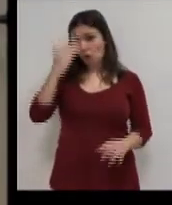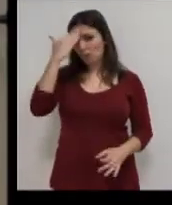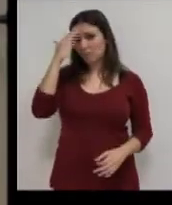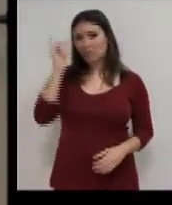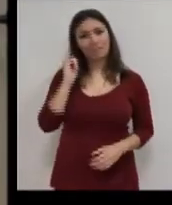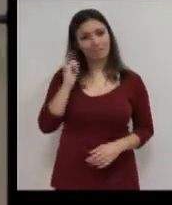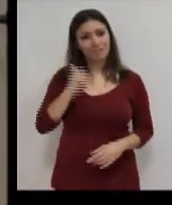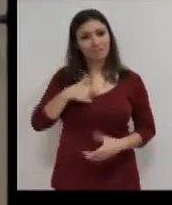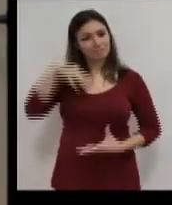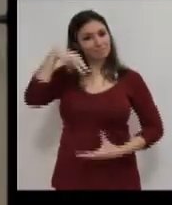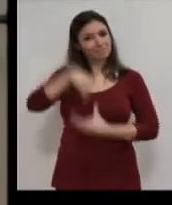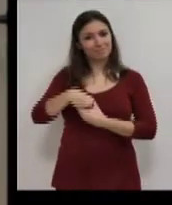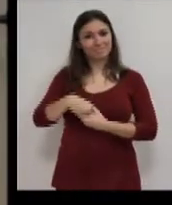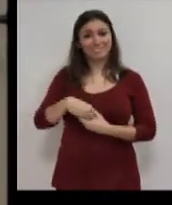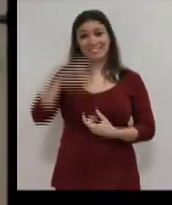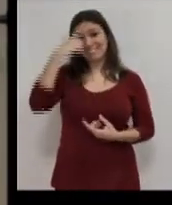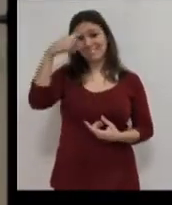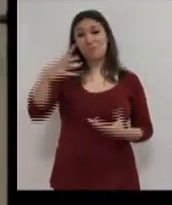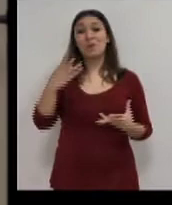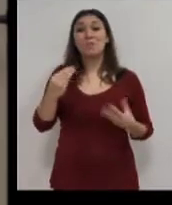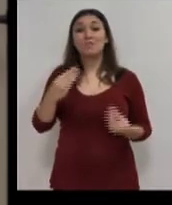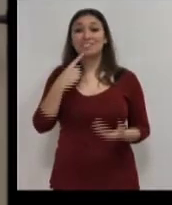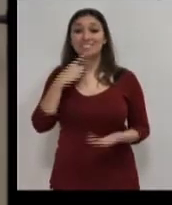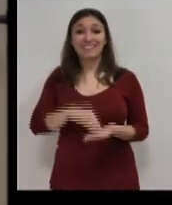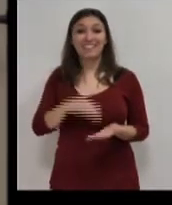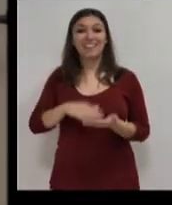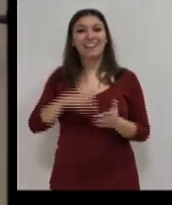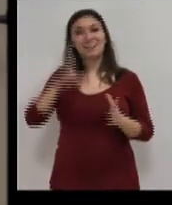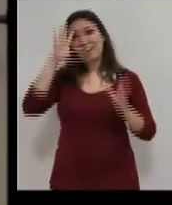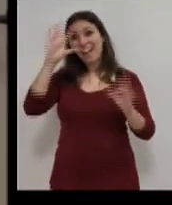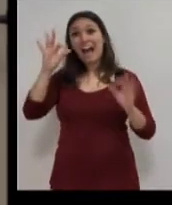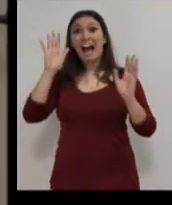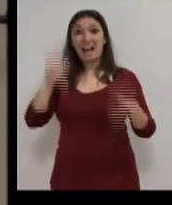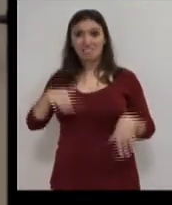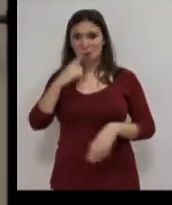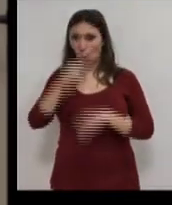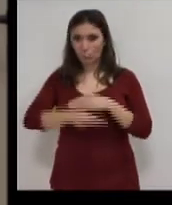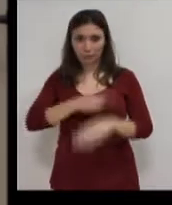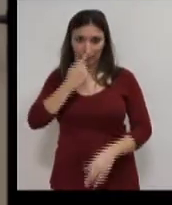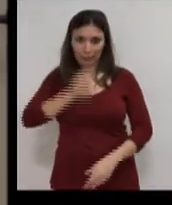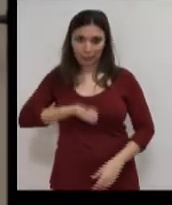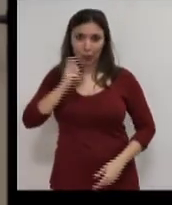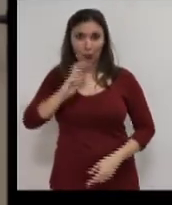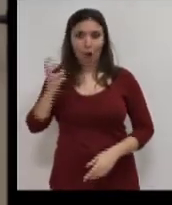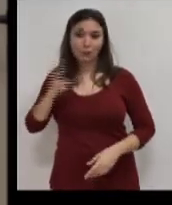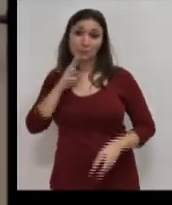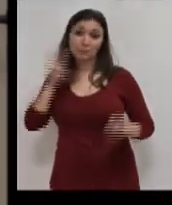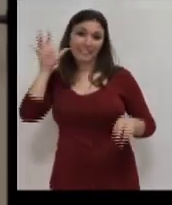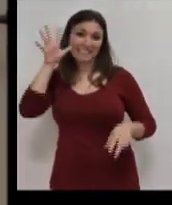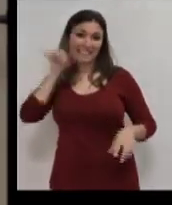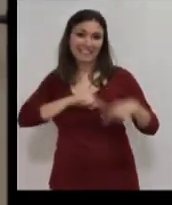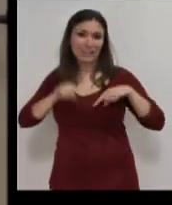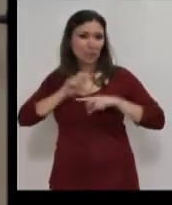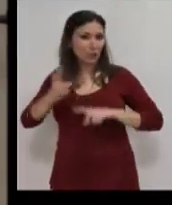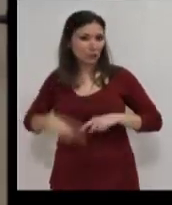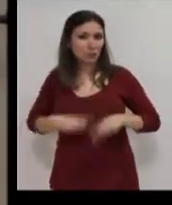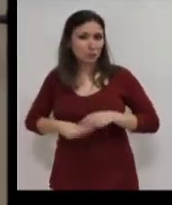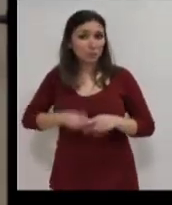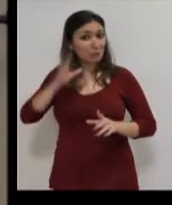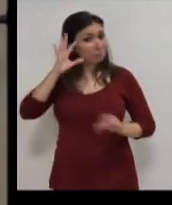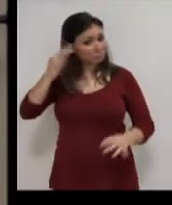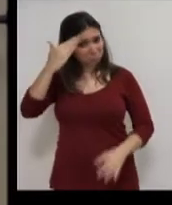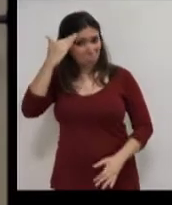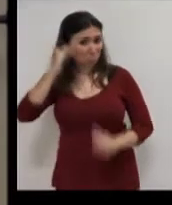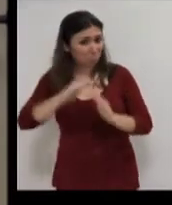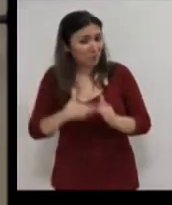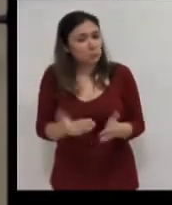trabajamos desde el enfoque del sentido común, que bueno, que muchas veces se dice que es el menos común de los sentidos. Pero